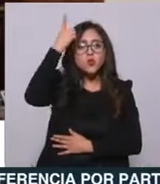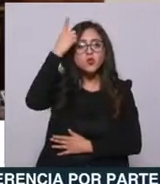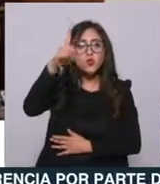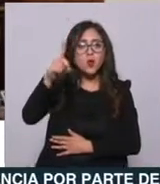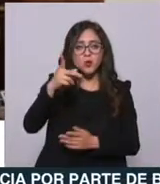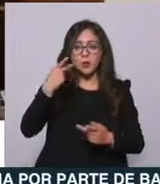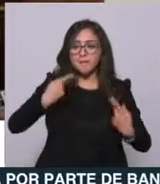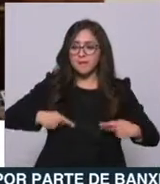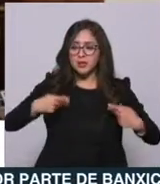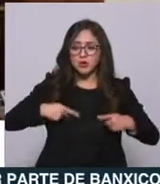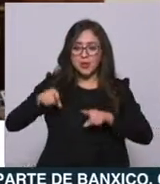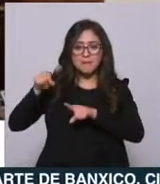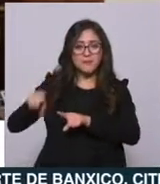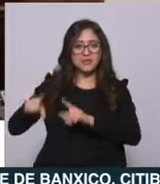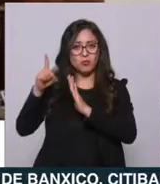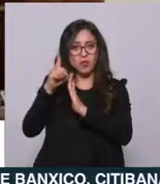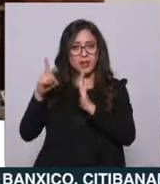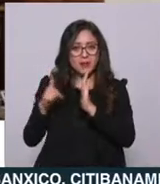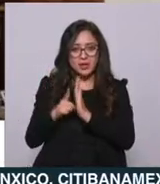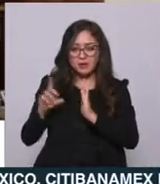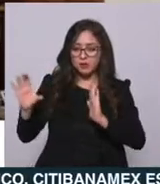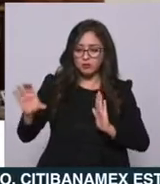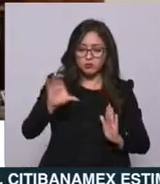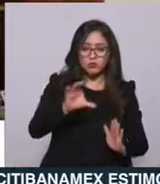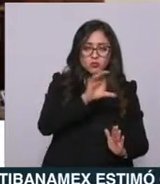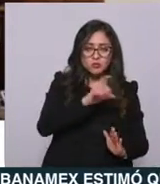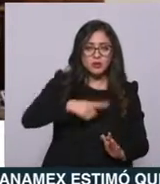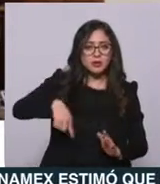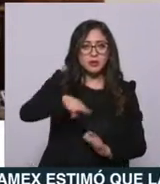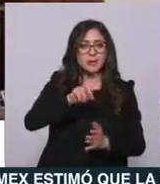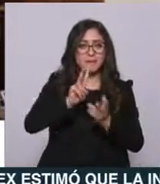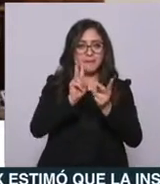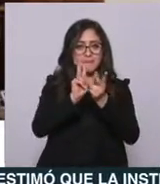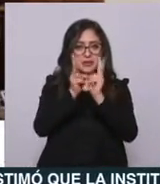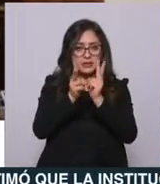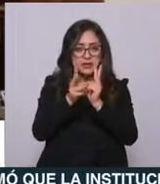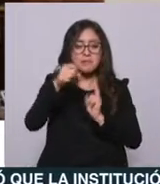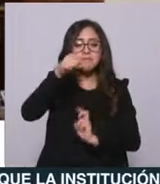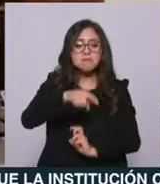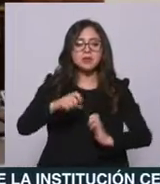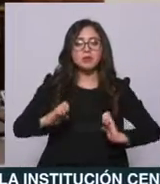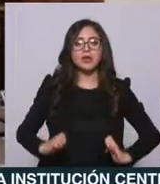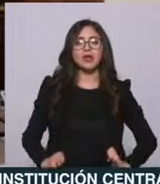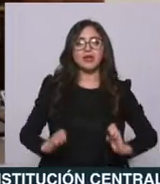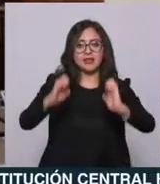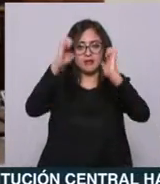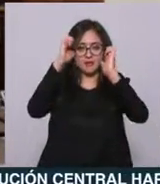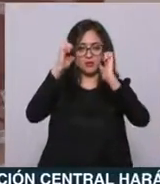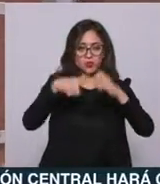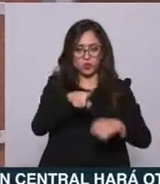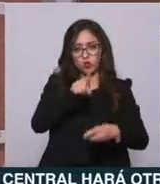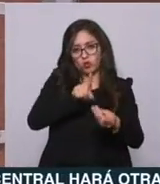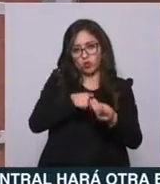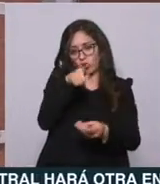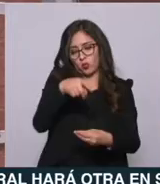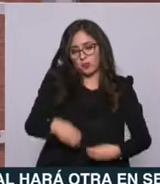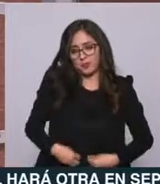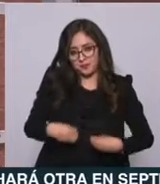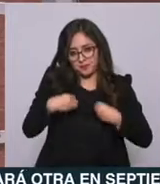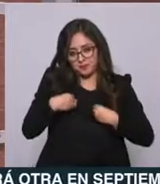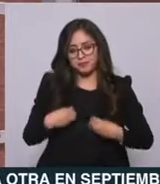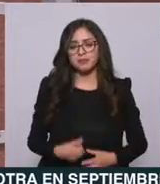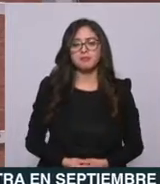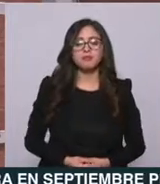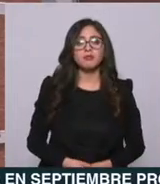así decirlo, con todas las y los vecinos del condominio del que se esté habitando. Contar con